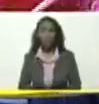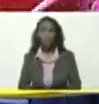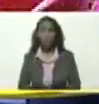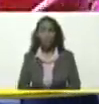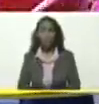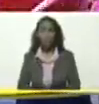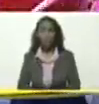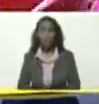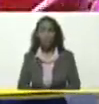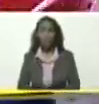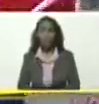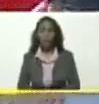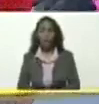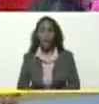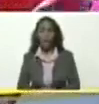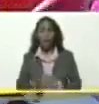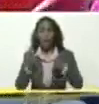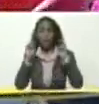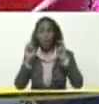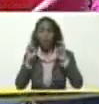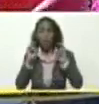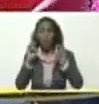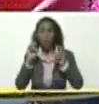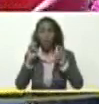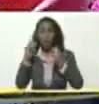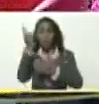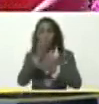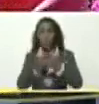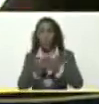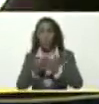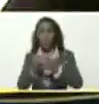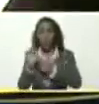En la categoría Ilustración por la